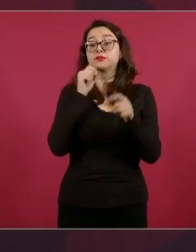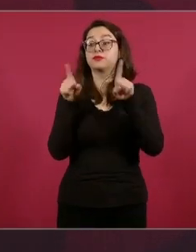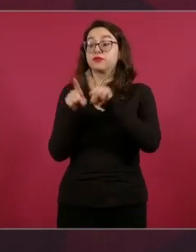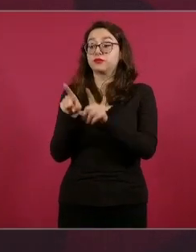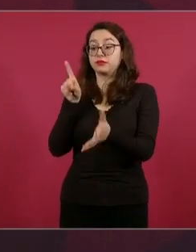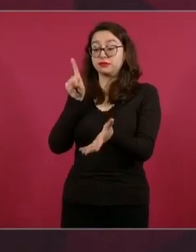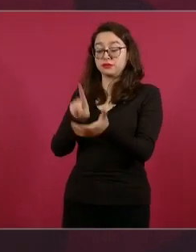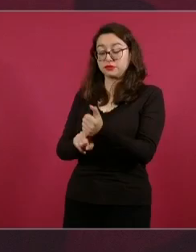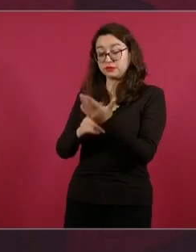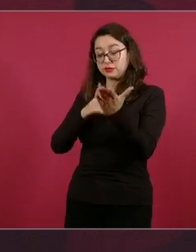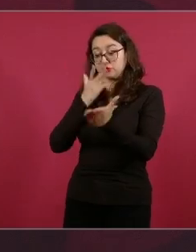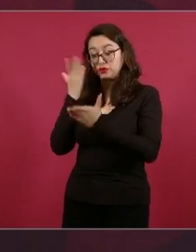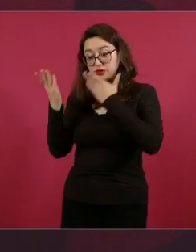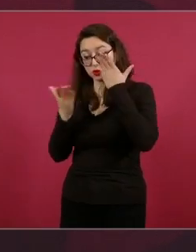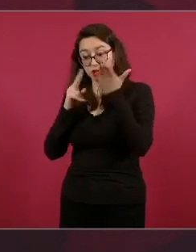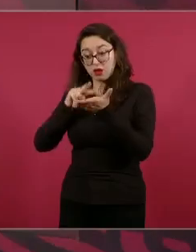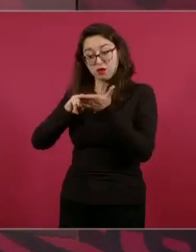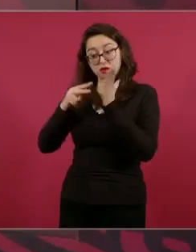formaban en el colegio militar.